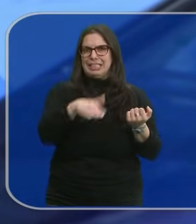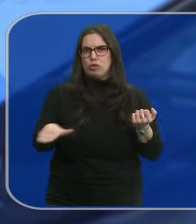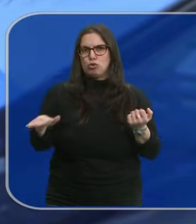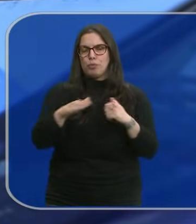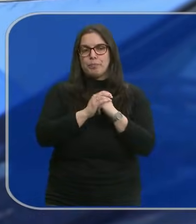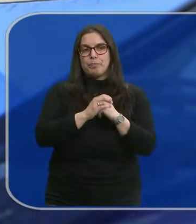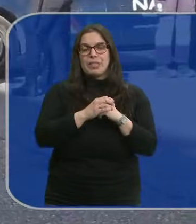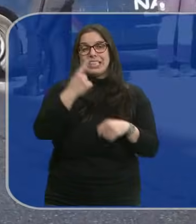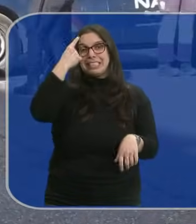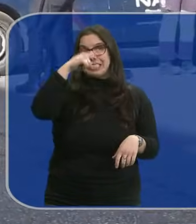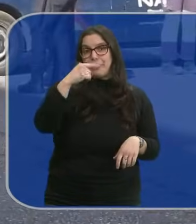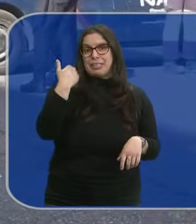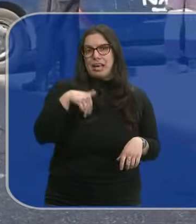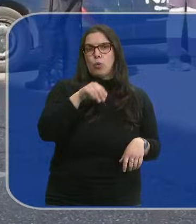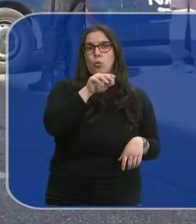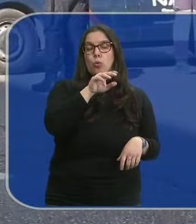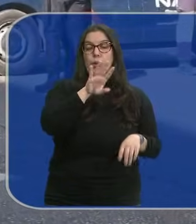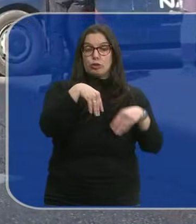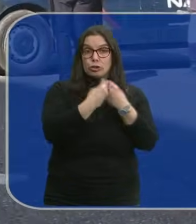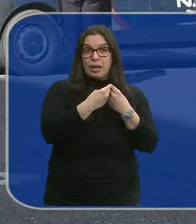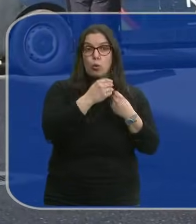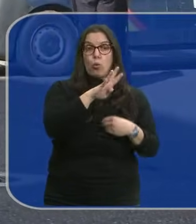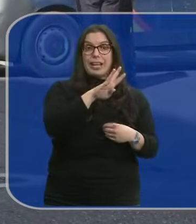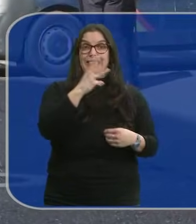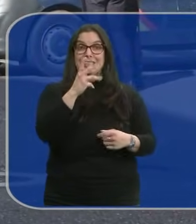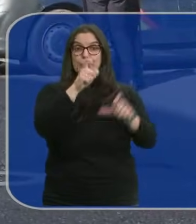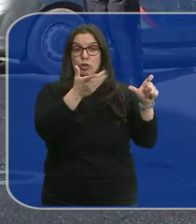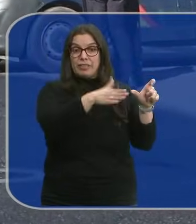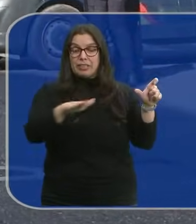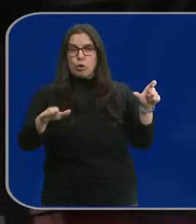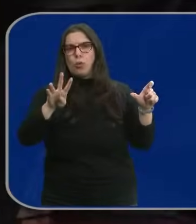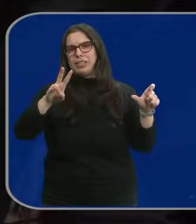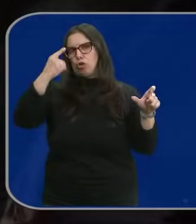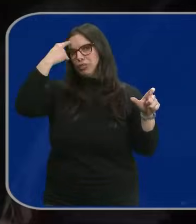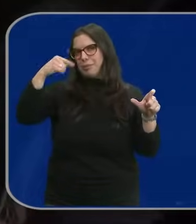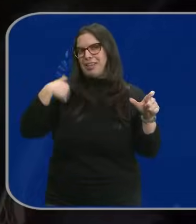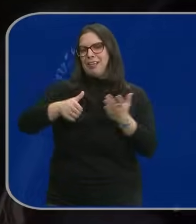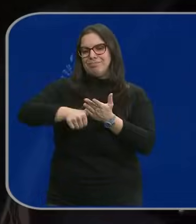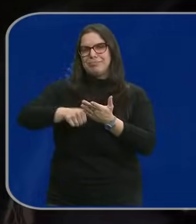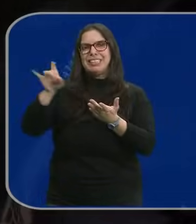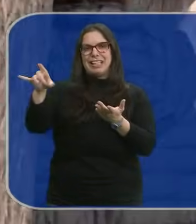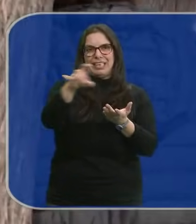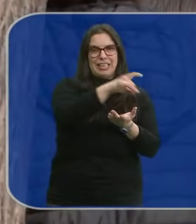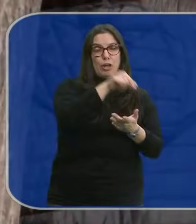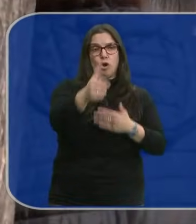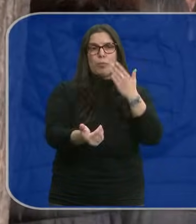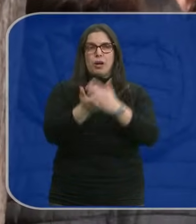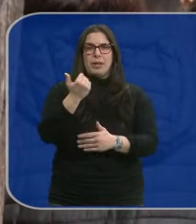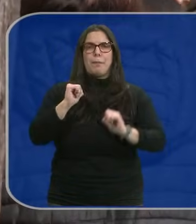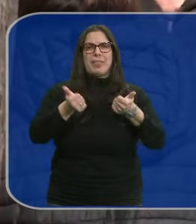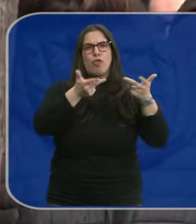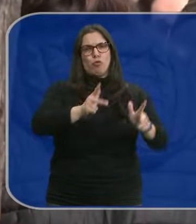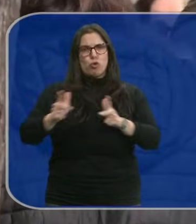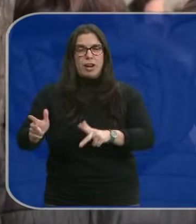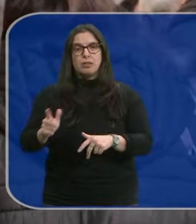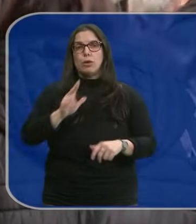niños. Se han identificado 42 de los 43 cuerpos a través de huellas dactilares y esta mañana hemos visto los primeros